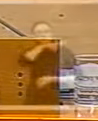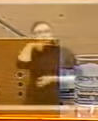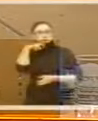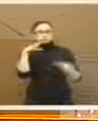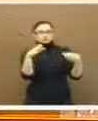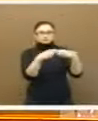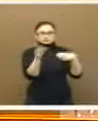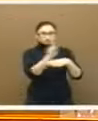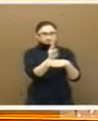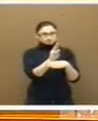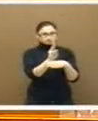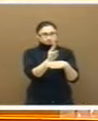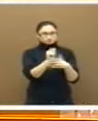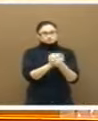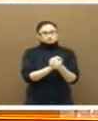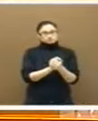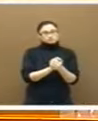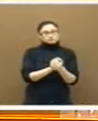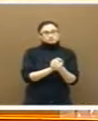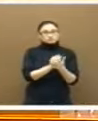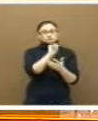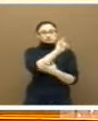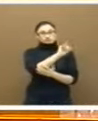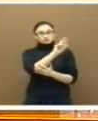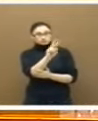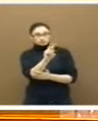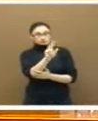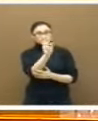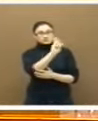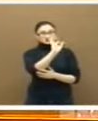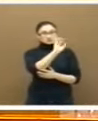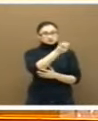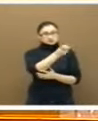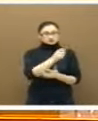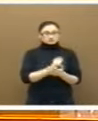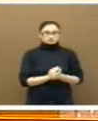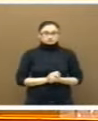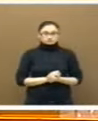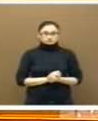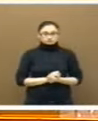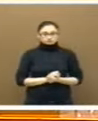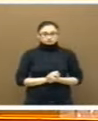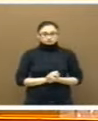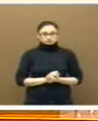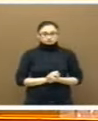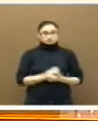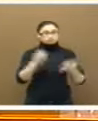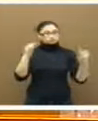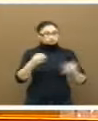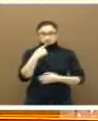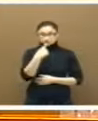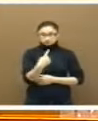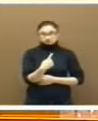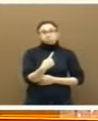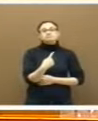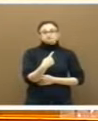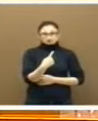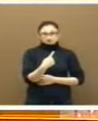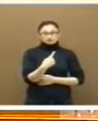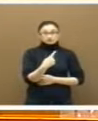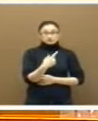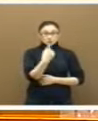el Grupo Parlamentario Izquierda Unida Verde SIES. Tengo que decir que retiraron in